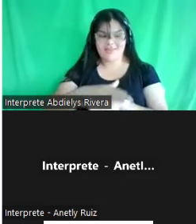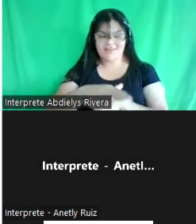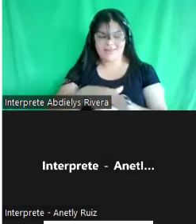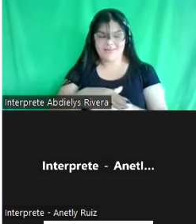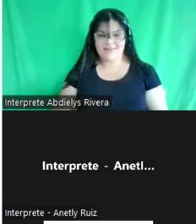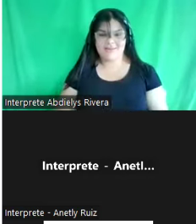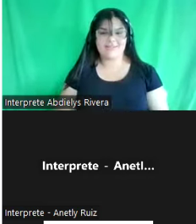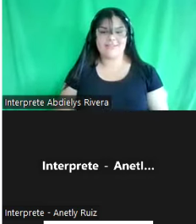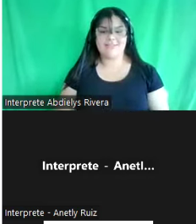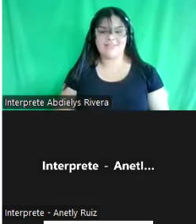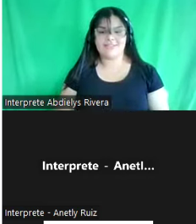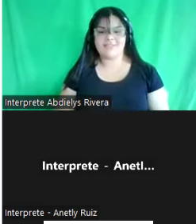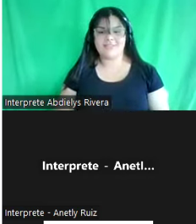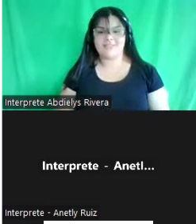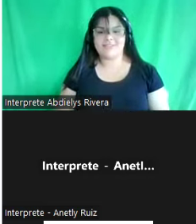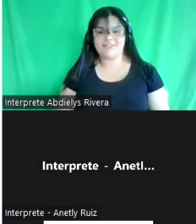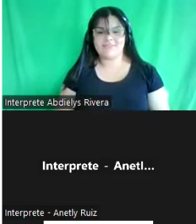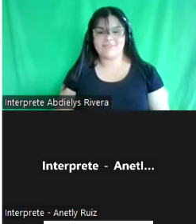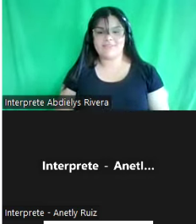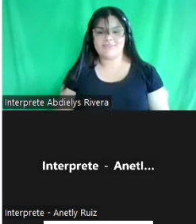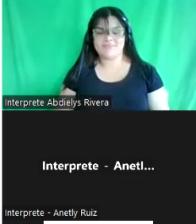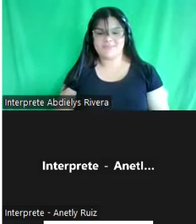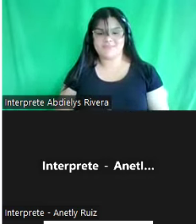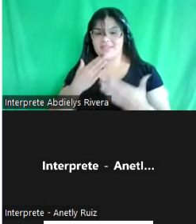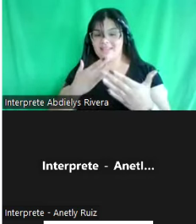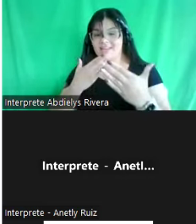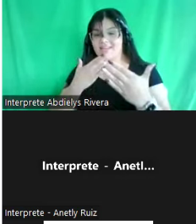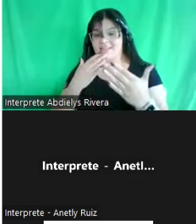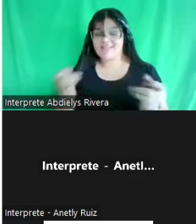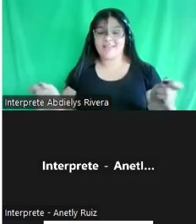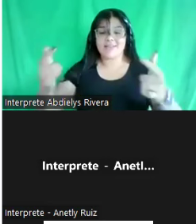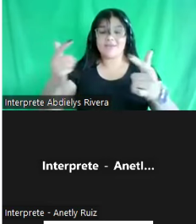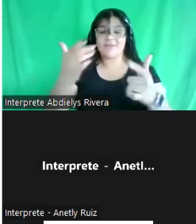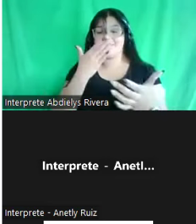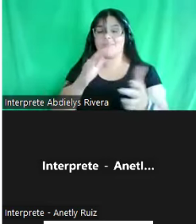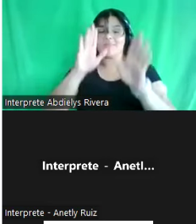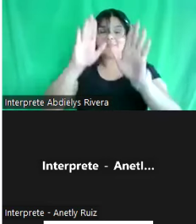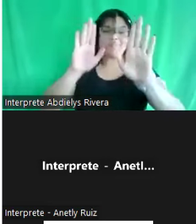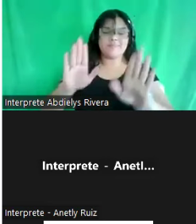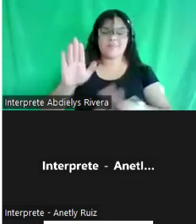Gracias a todos, que tengan una excelente tarde.